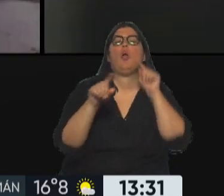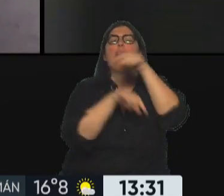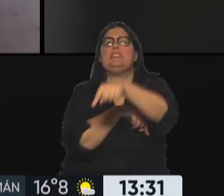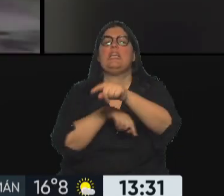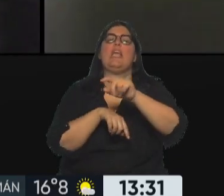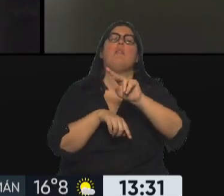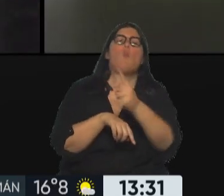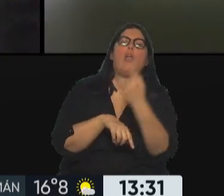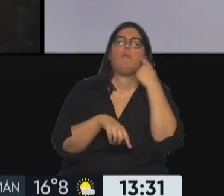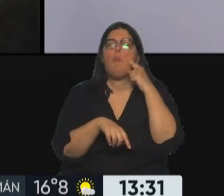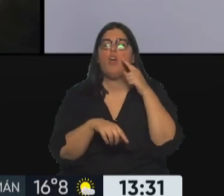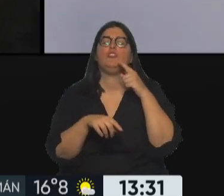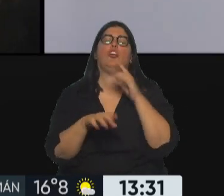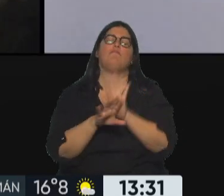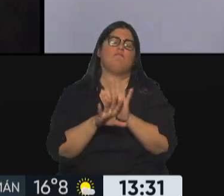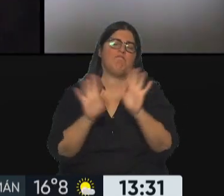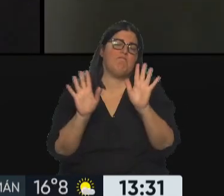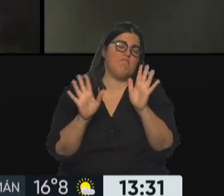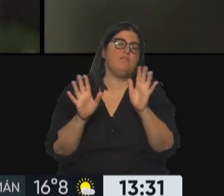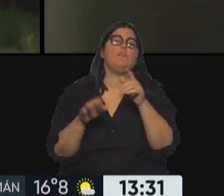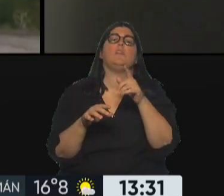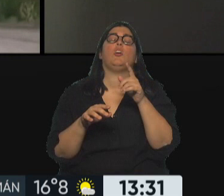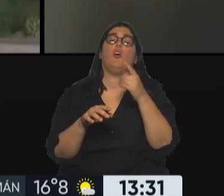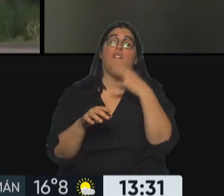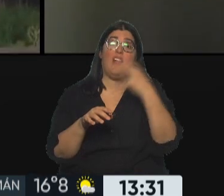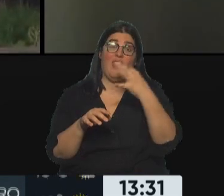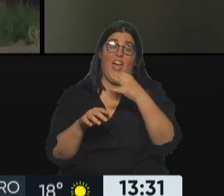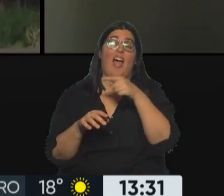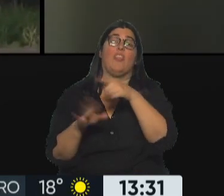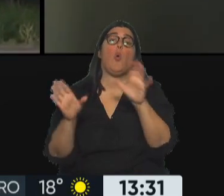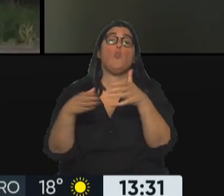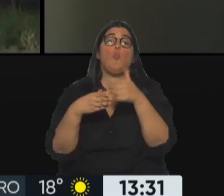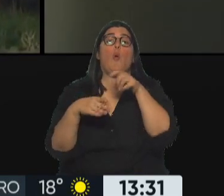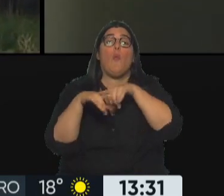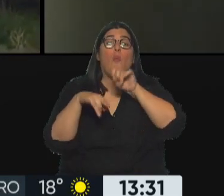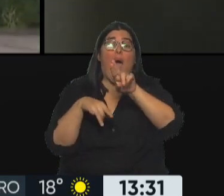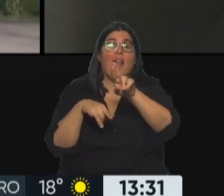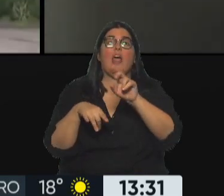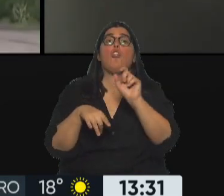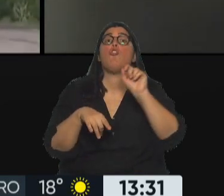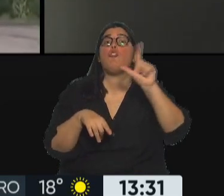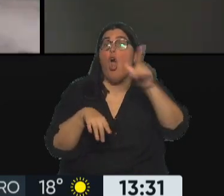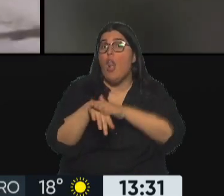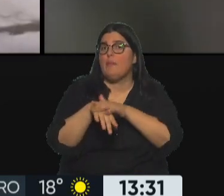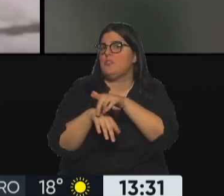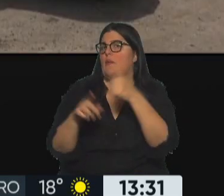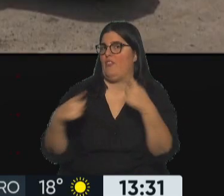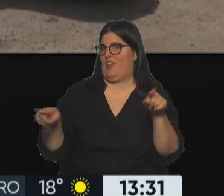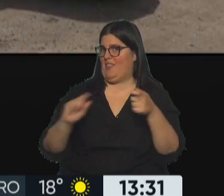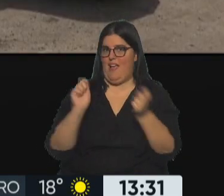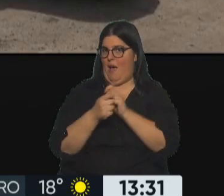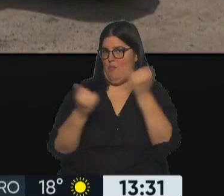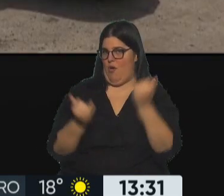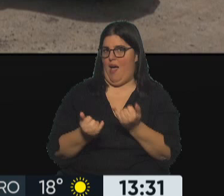lo que habría sucedido, lo que sí está claro es que cambia el rol del grupo Wagner de aquí en adelante y no sabemos aún en